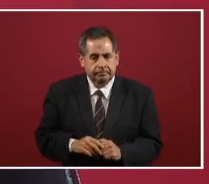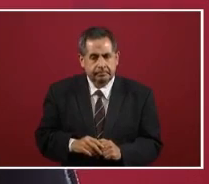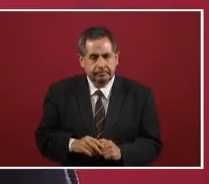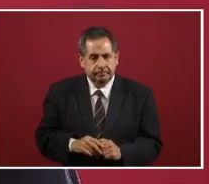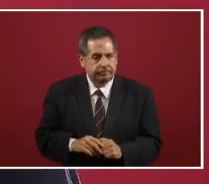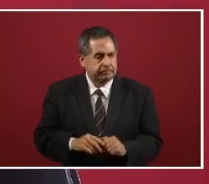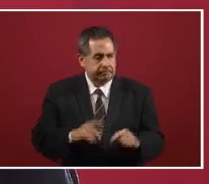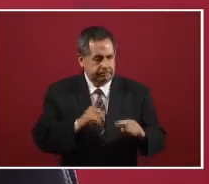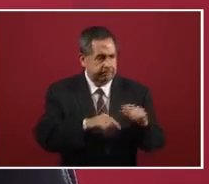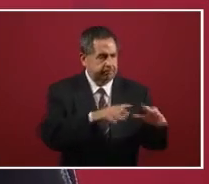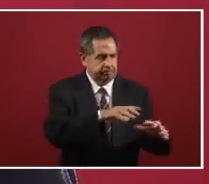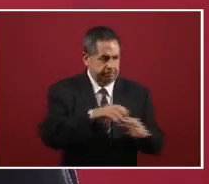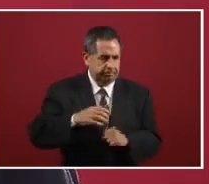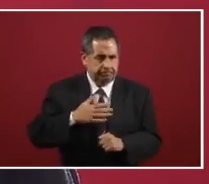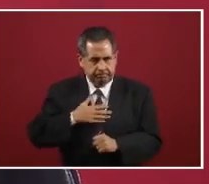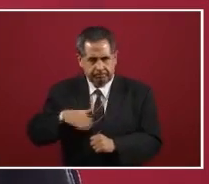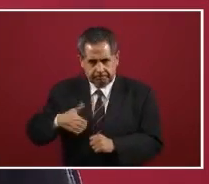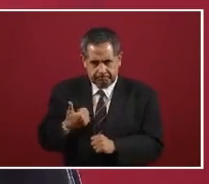retiene